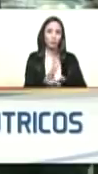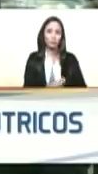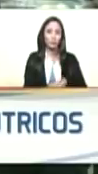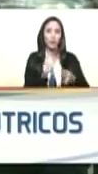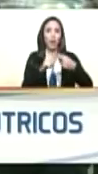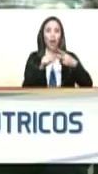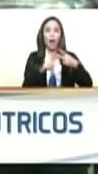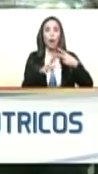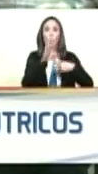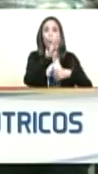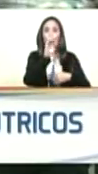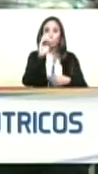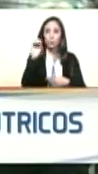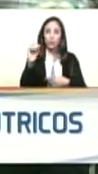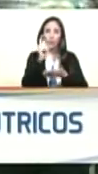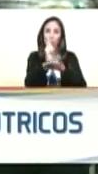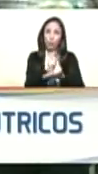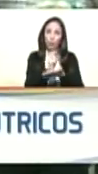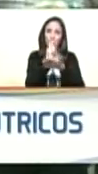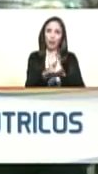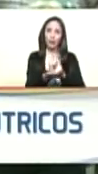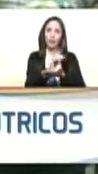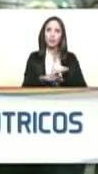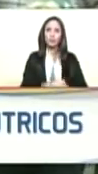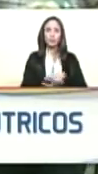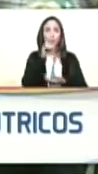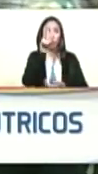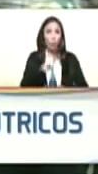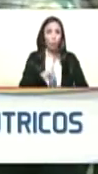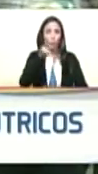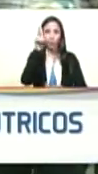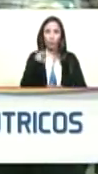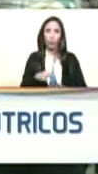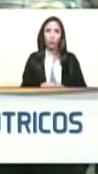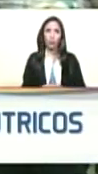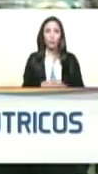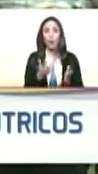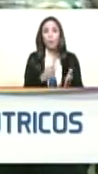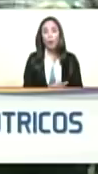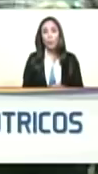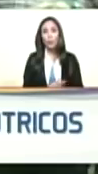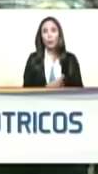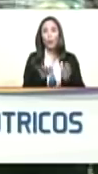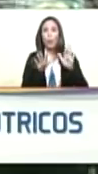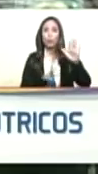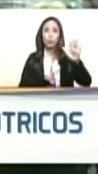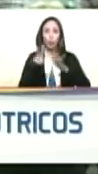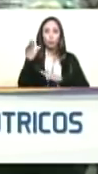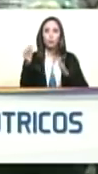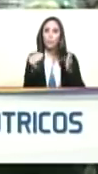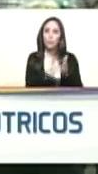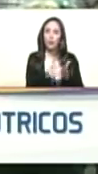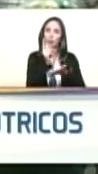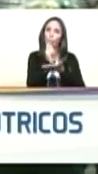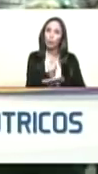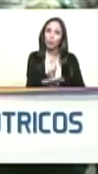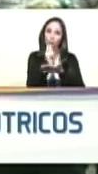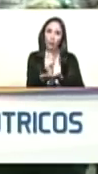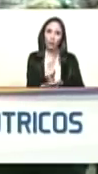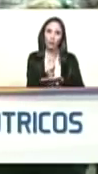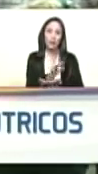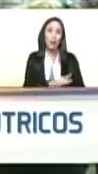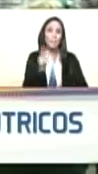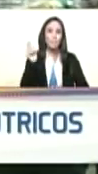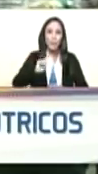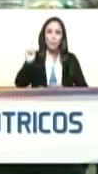400 toneladas mensuales entre diarias, lo que significa unas 12.000 toneladas, unas 12.000 toneladas